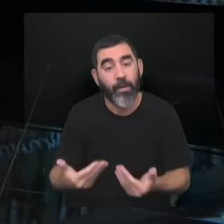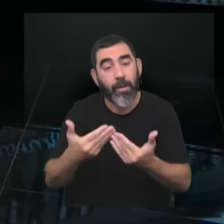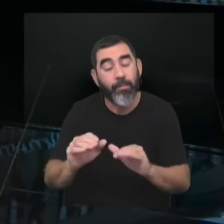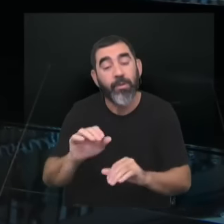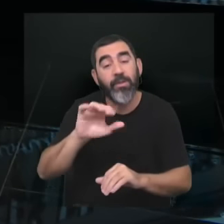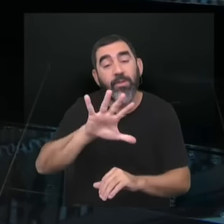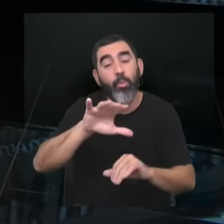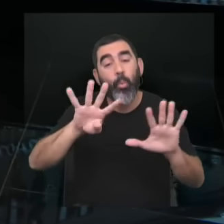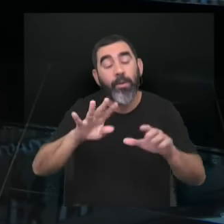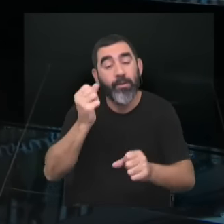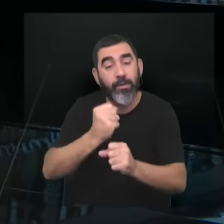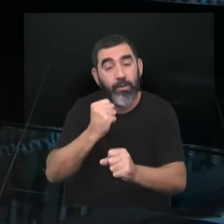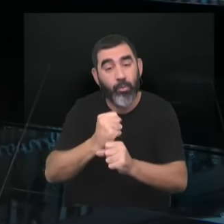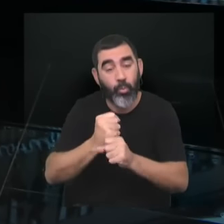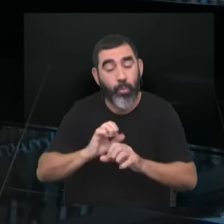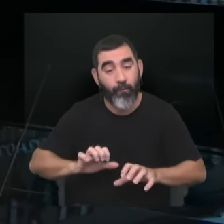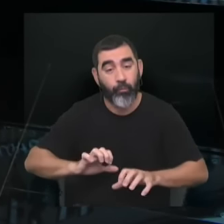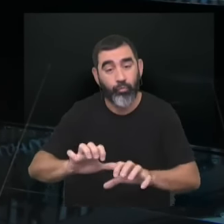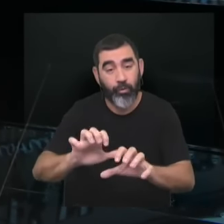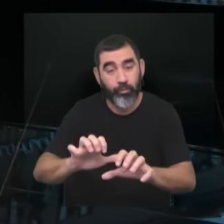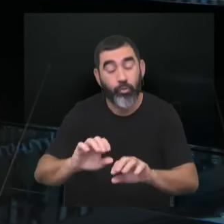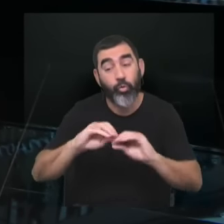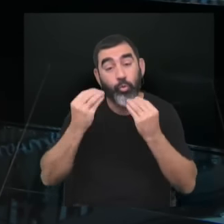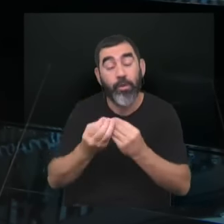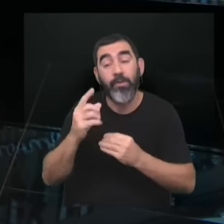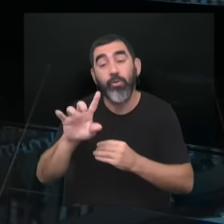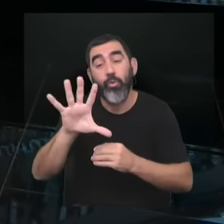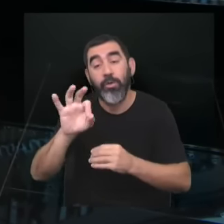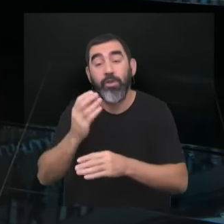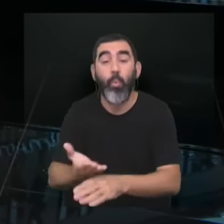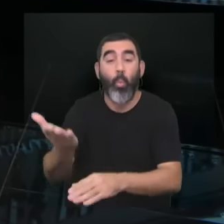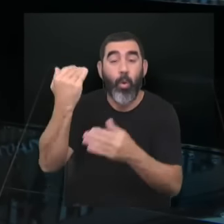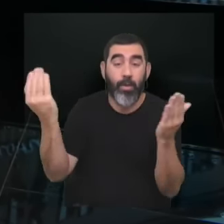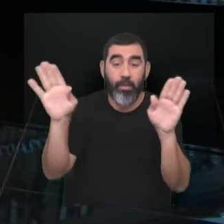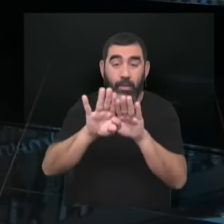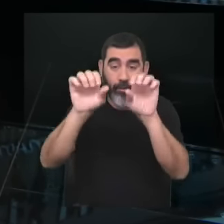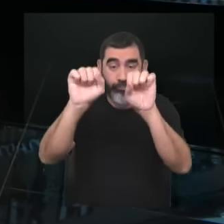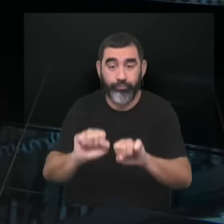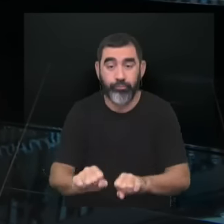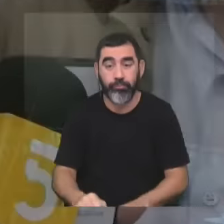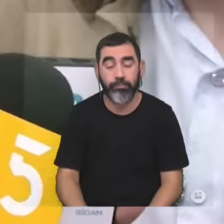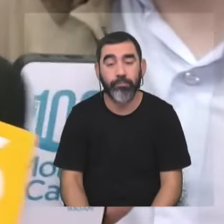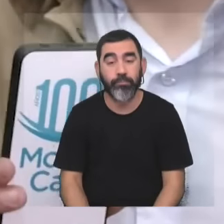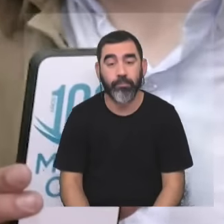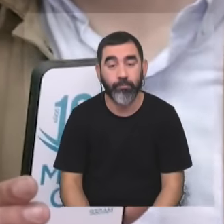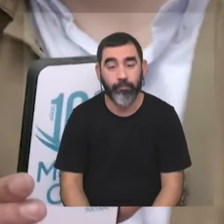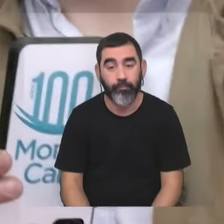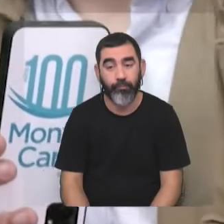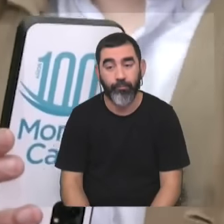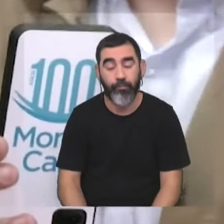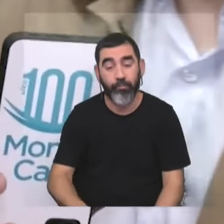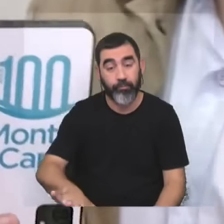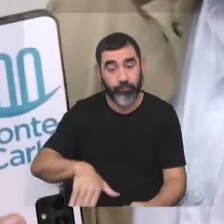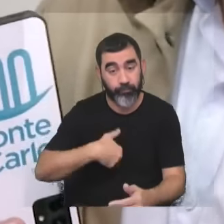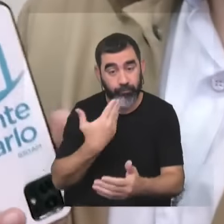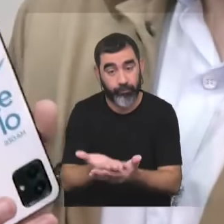con 59 eh trabajadores en plantilla de los 150 que había cuando cerró la planta la propuesta